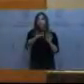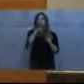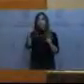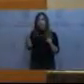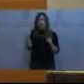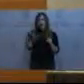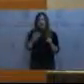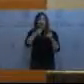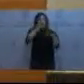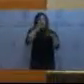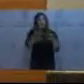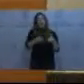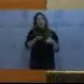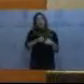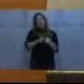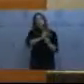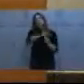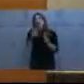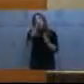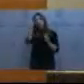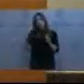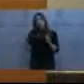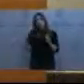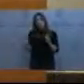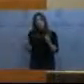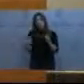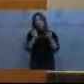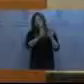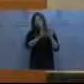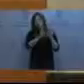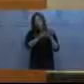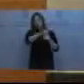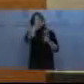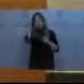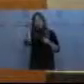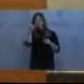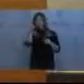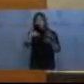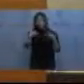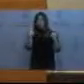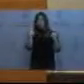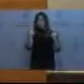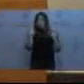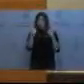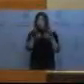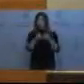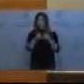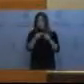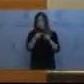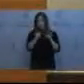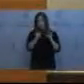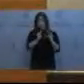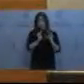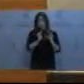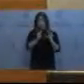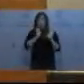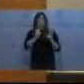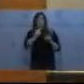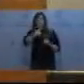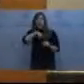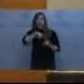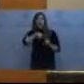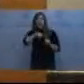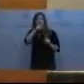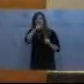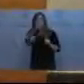mucho tiempo en Madrid y atiende sus responsabilidades de partido. Nosotros, desde luego,